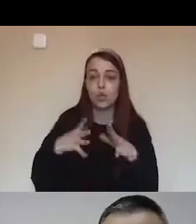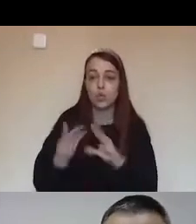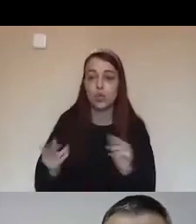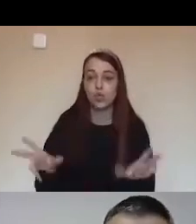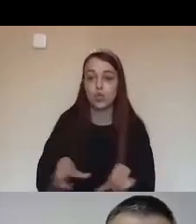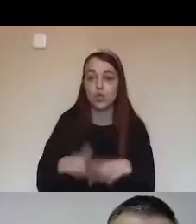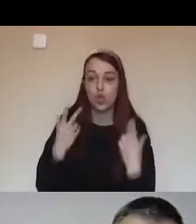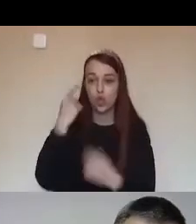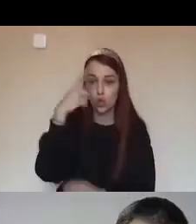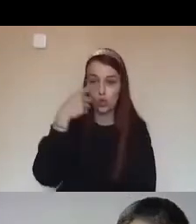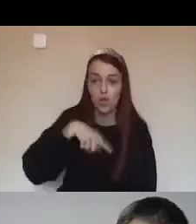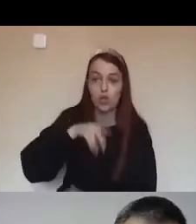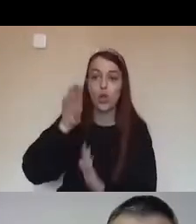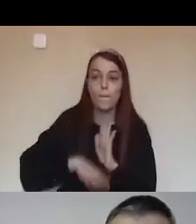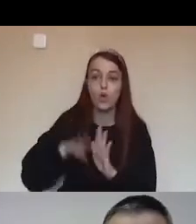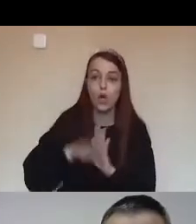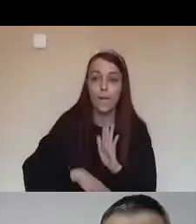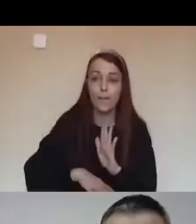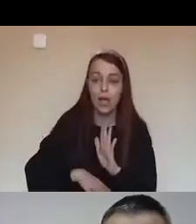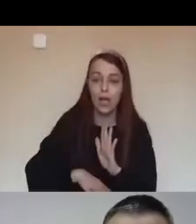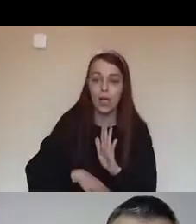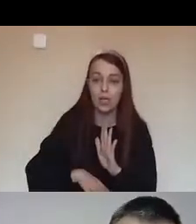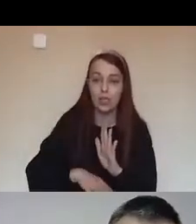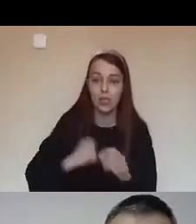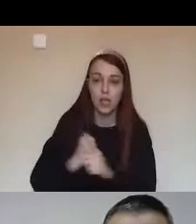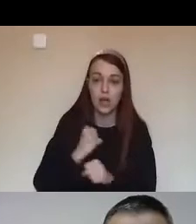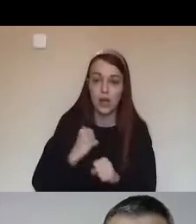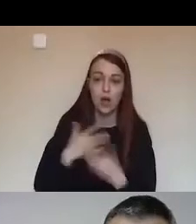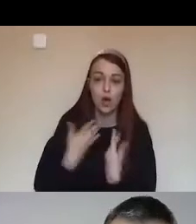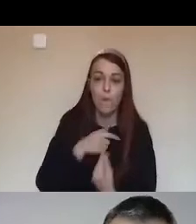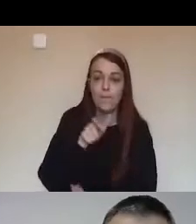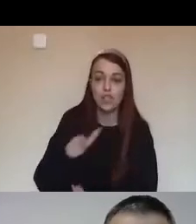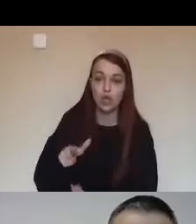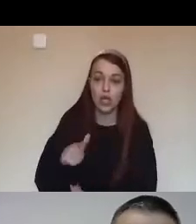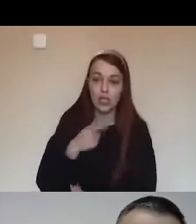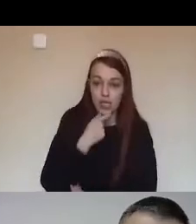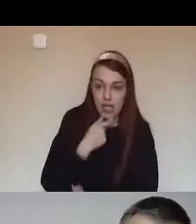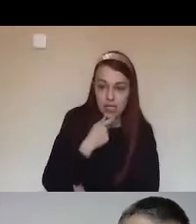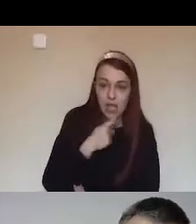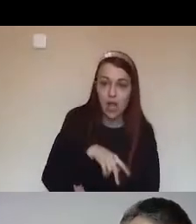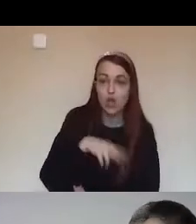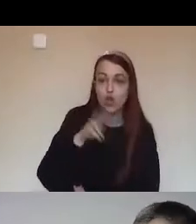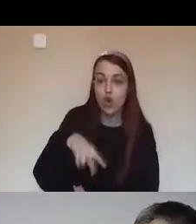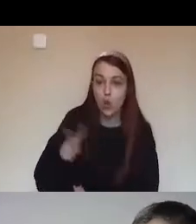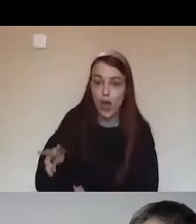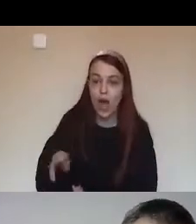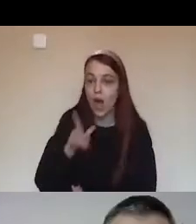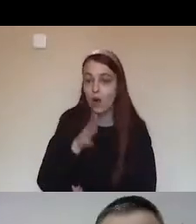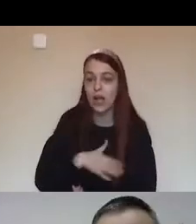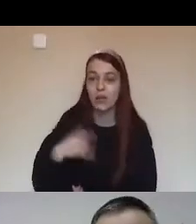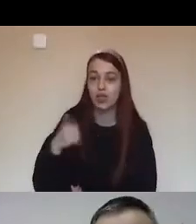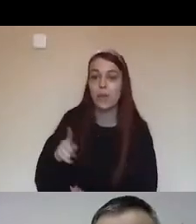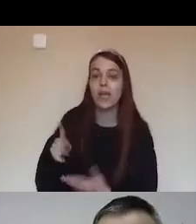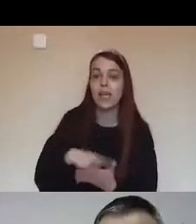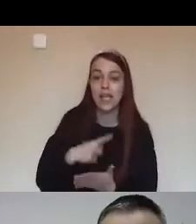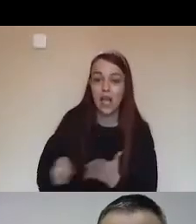trabajado programas, exposiciones, etc., con la población inglesa, con la población noruega, ahora queremos con la gitana, ahora